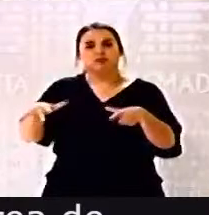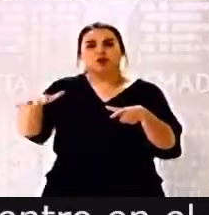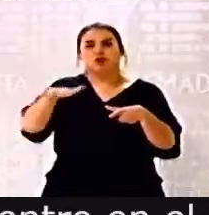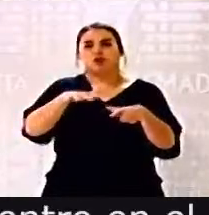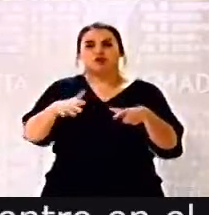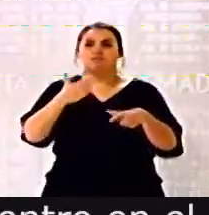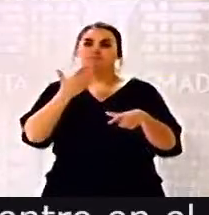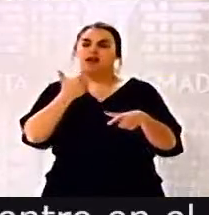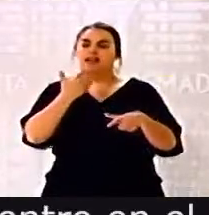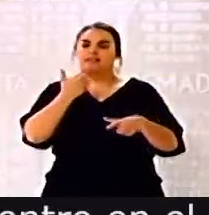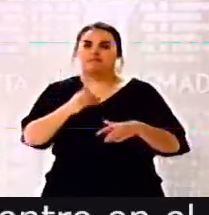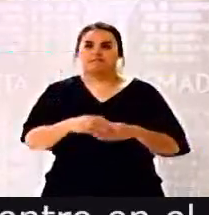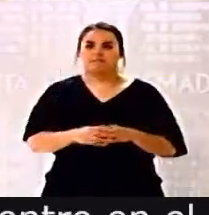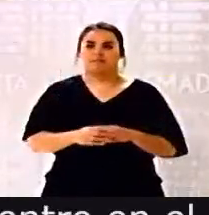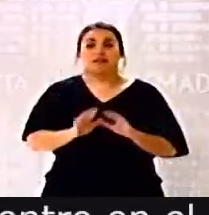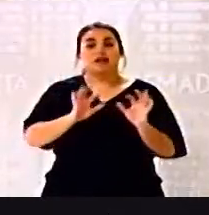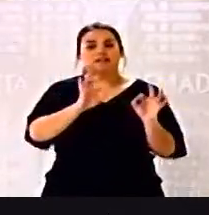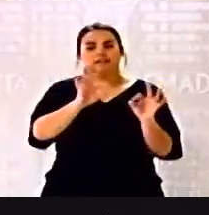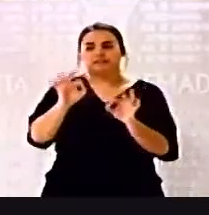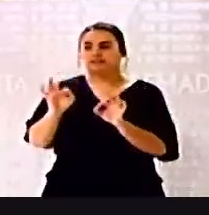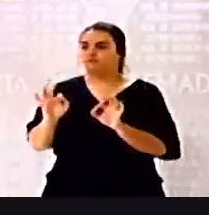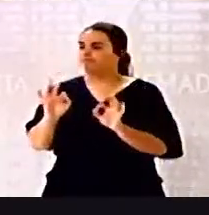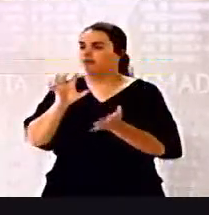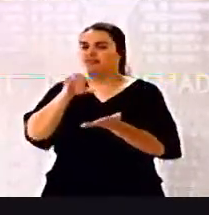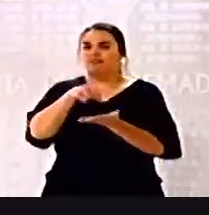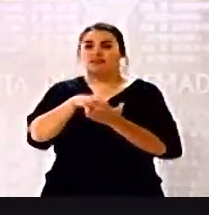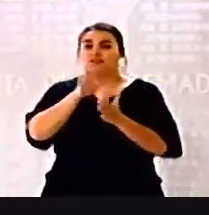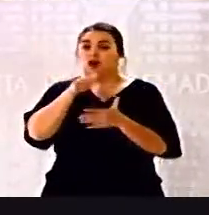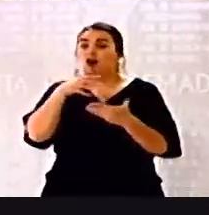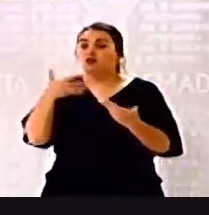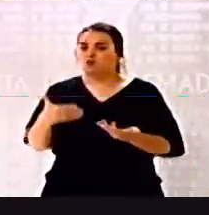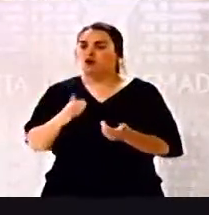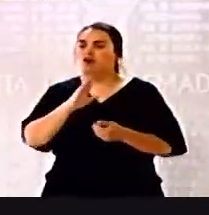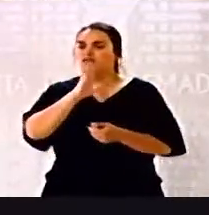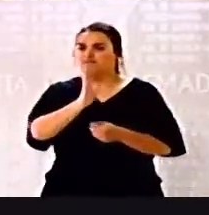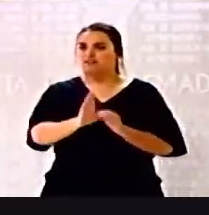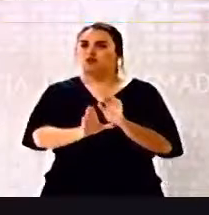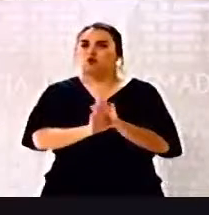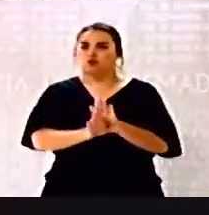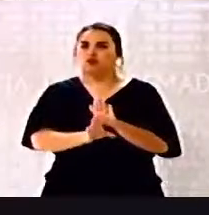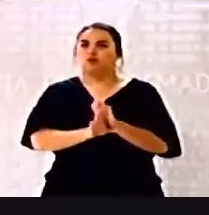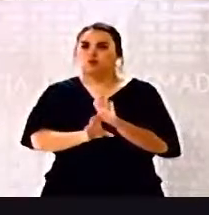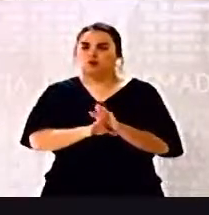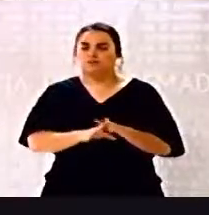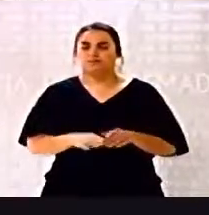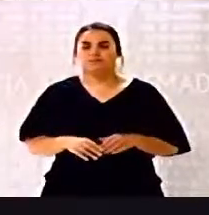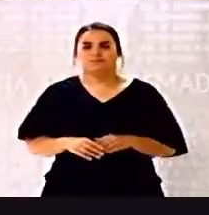de Mérida. Esos serían los centros que están afectados a día de hoy.